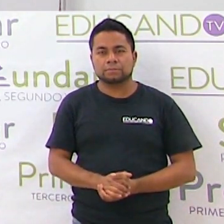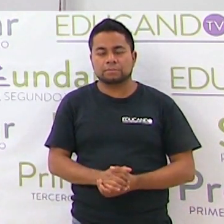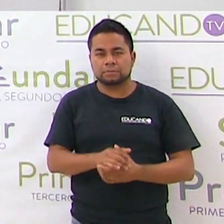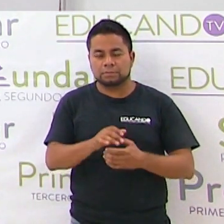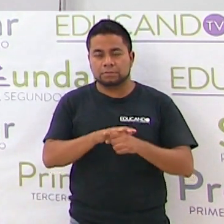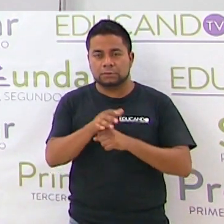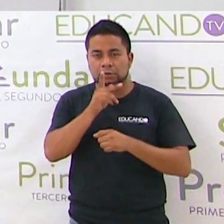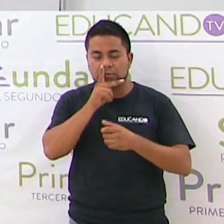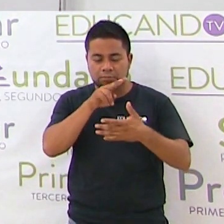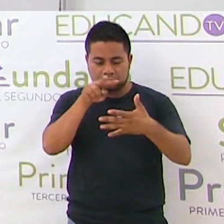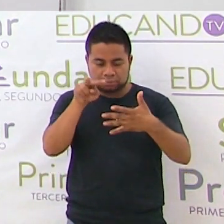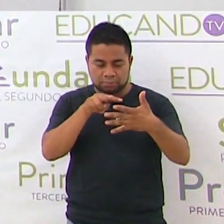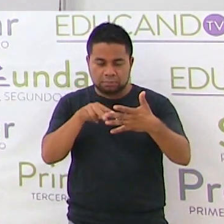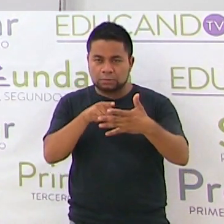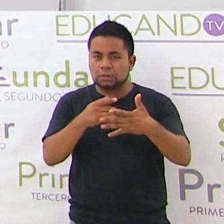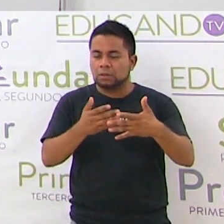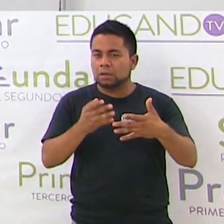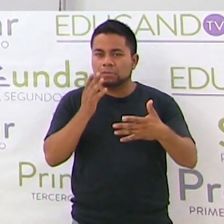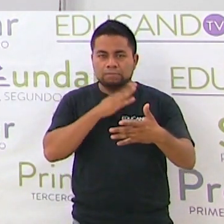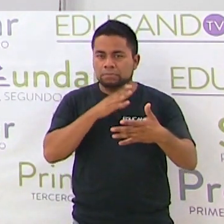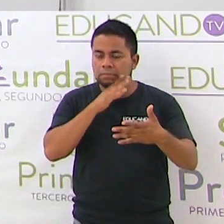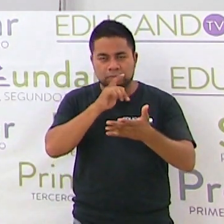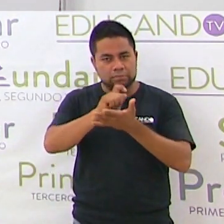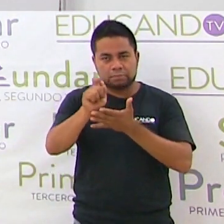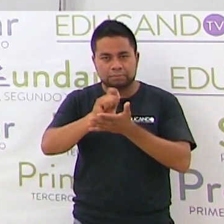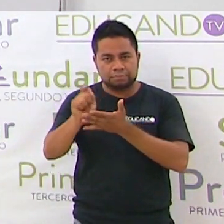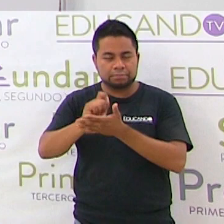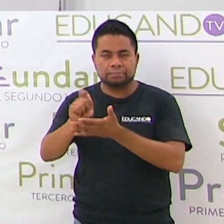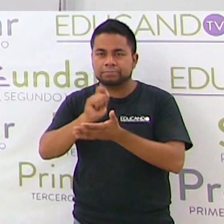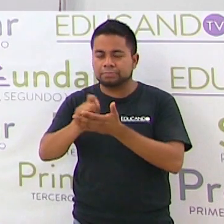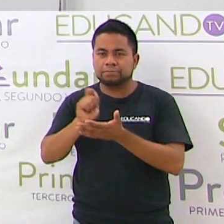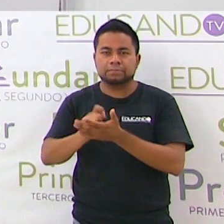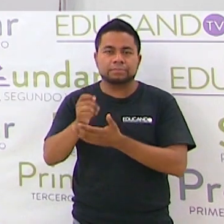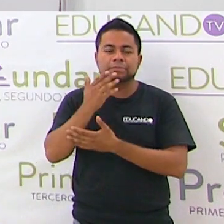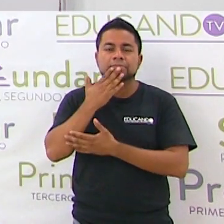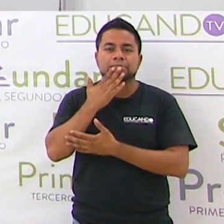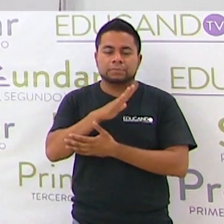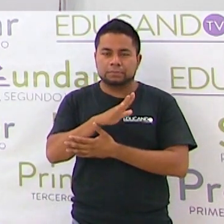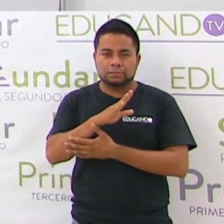que están mal escritas,